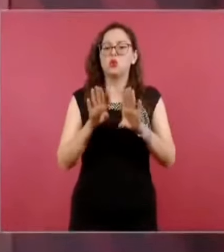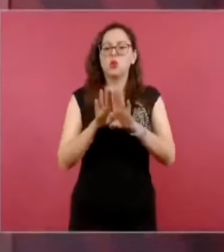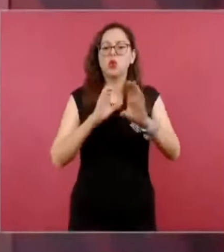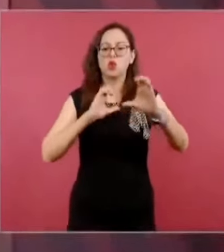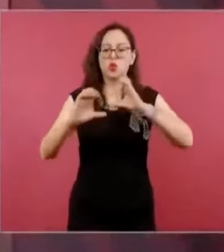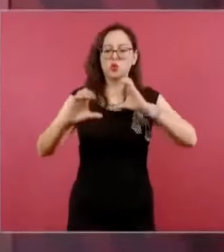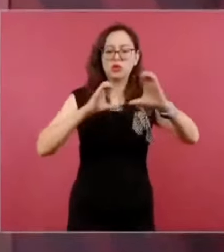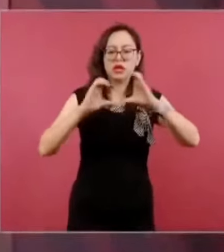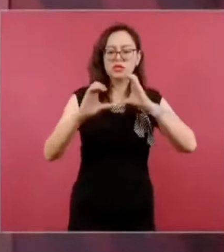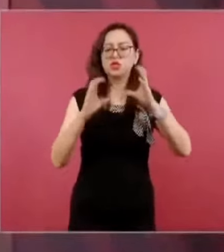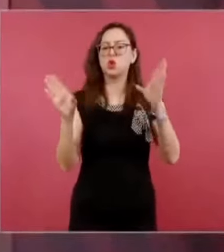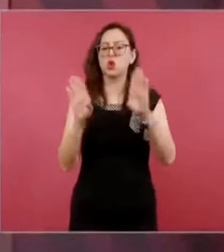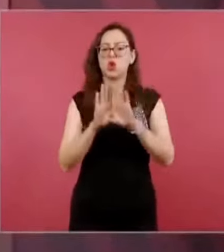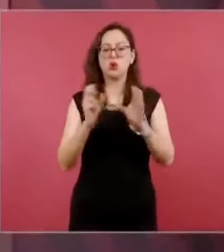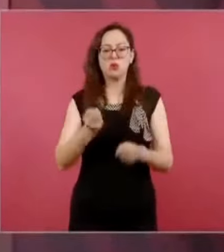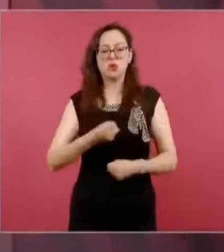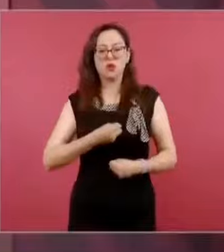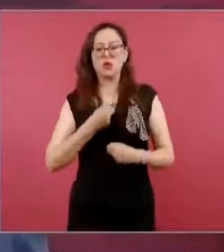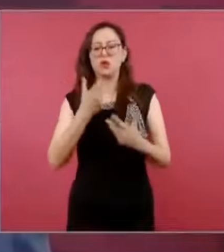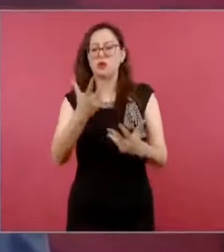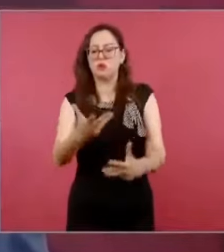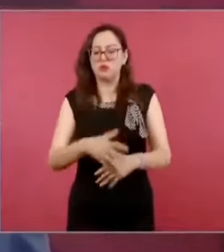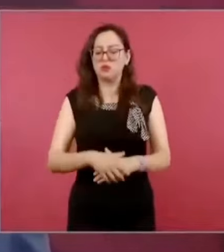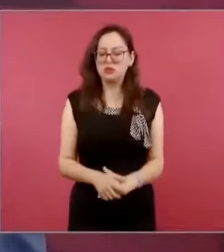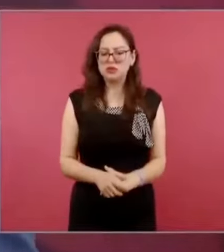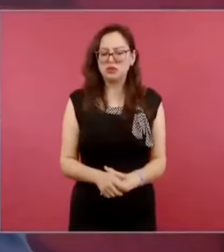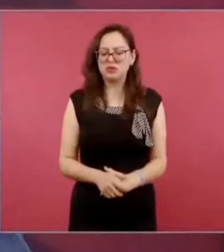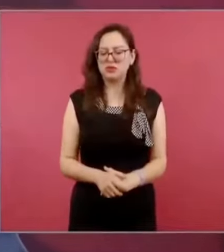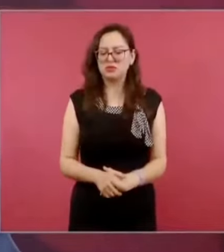Eso para todos, sobre todo pensando en los jóvenes.